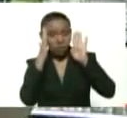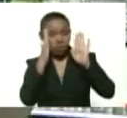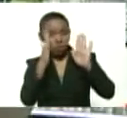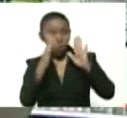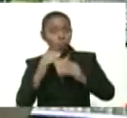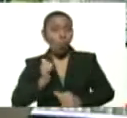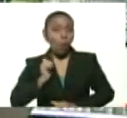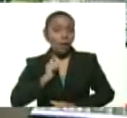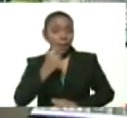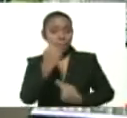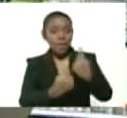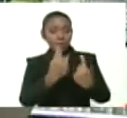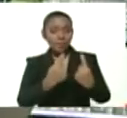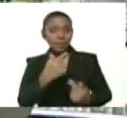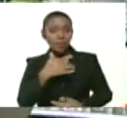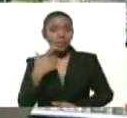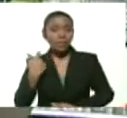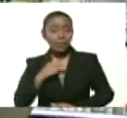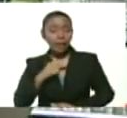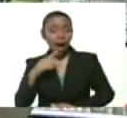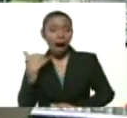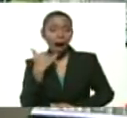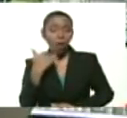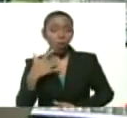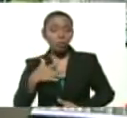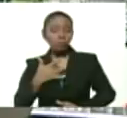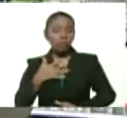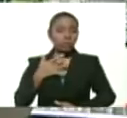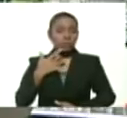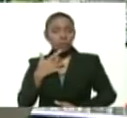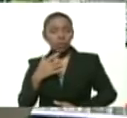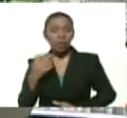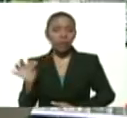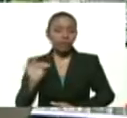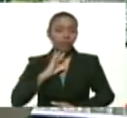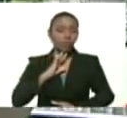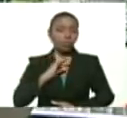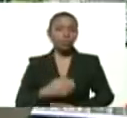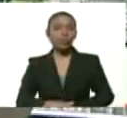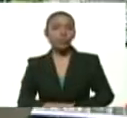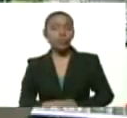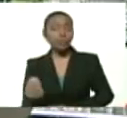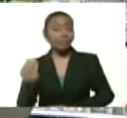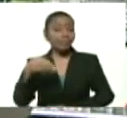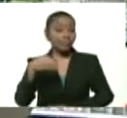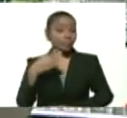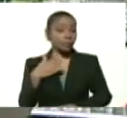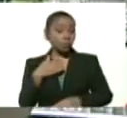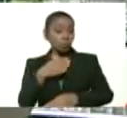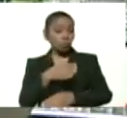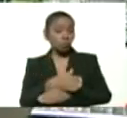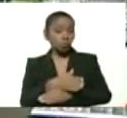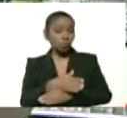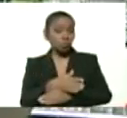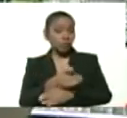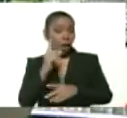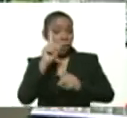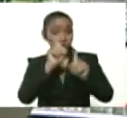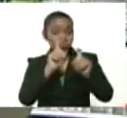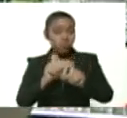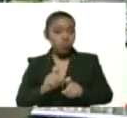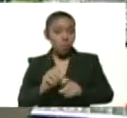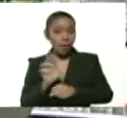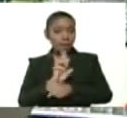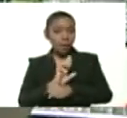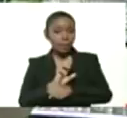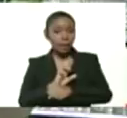cualquier paciente que se presente con sintomatología. Y además, nos estamos yendo a hacer pruebas rápidas, que son pruebas que